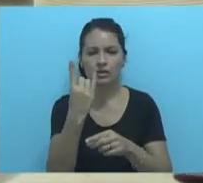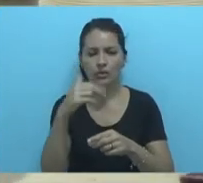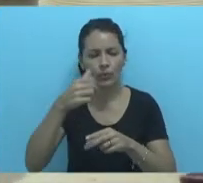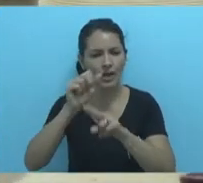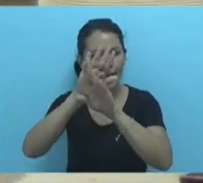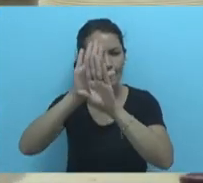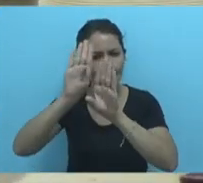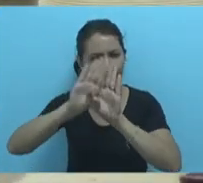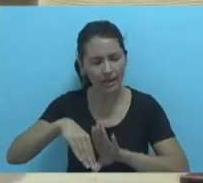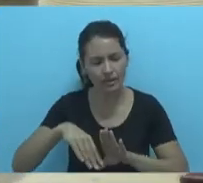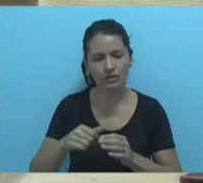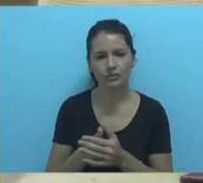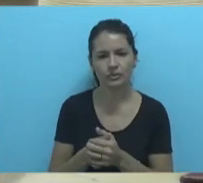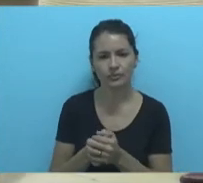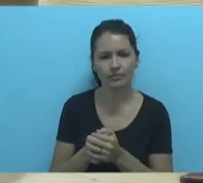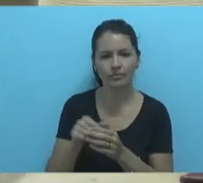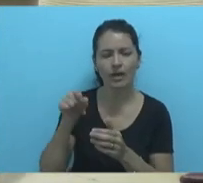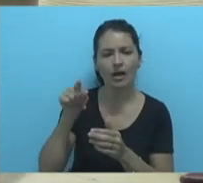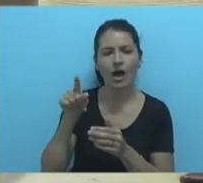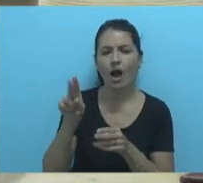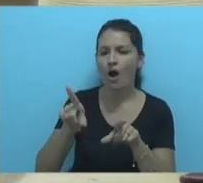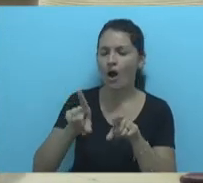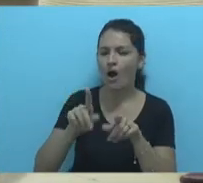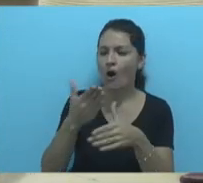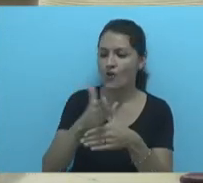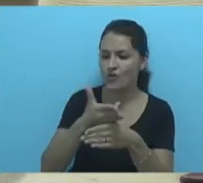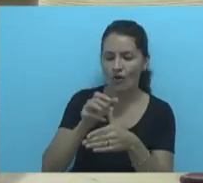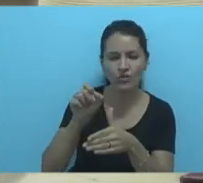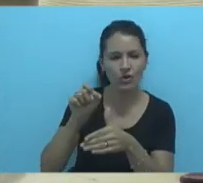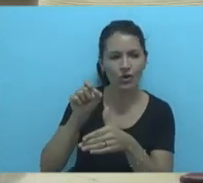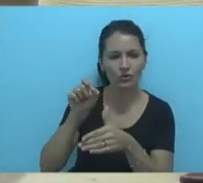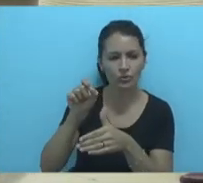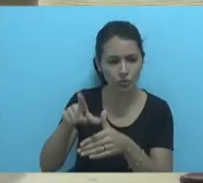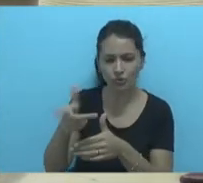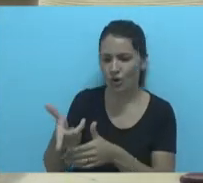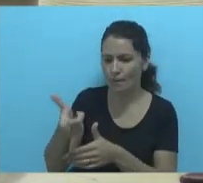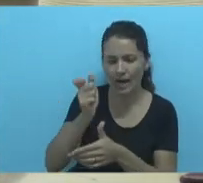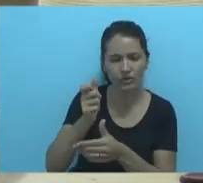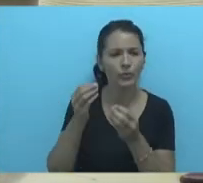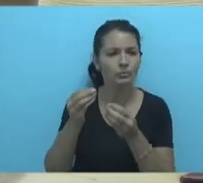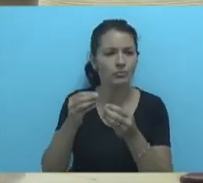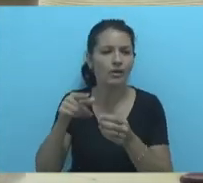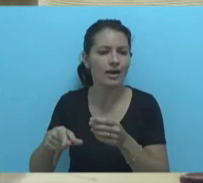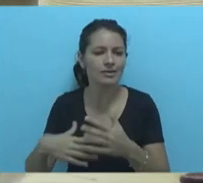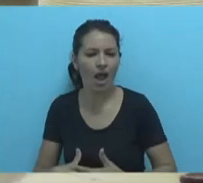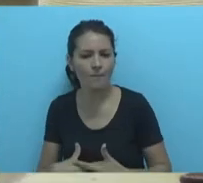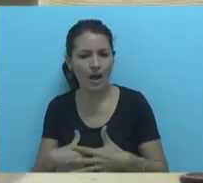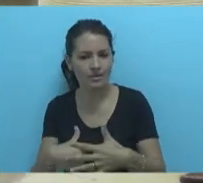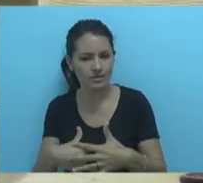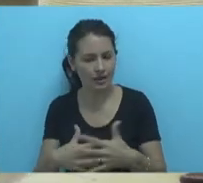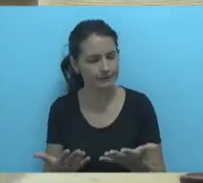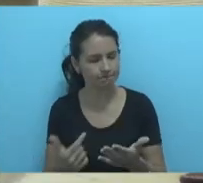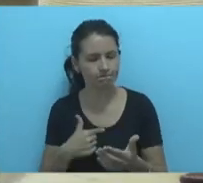misma dijo que a su hija la mataron, la mató su novio al enterarse que estaba embarazada. Espero realmente que la justicia actúe